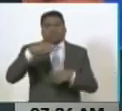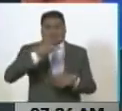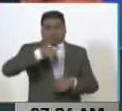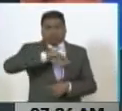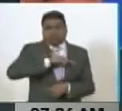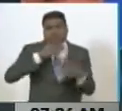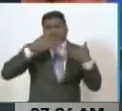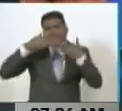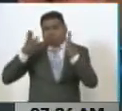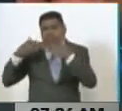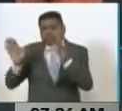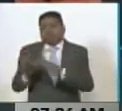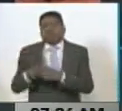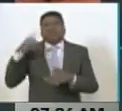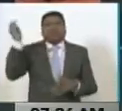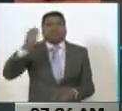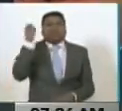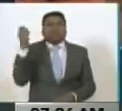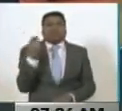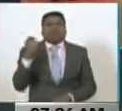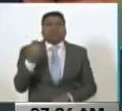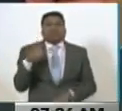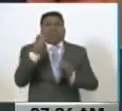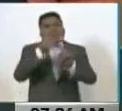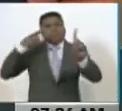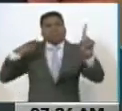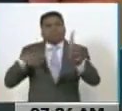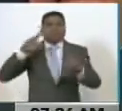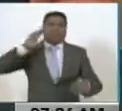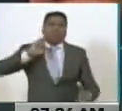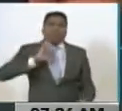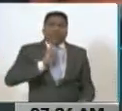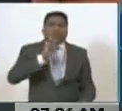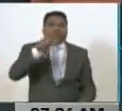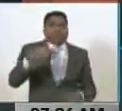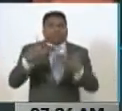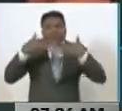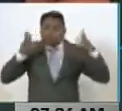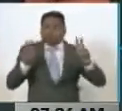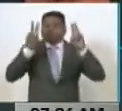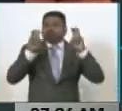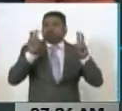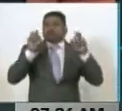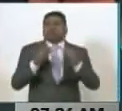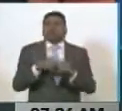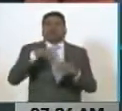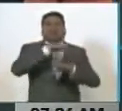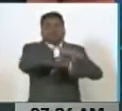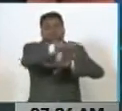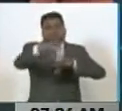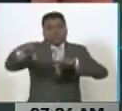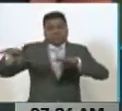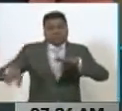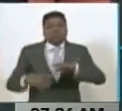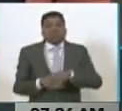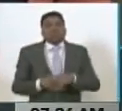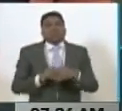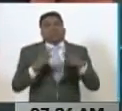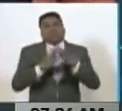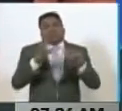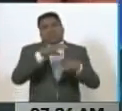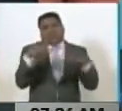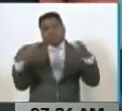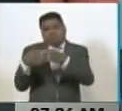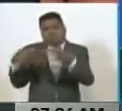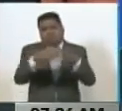en los estados Apure, Amazonas y Bolívar. Pero no obstante, la Misión Nevado tiene coordinaciones regionales activas en todos los estados